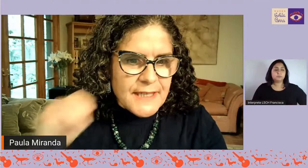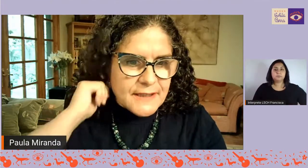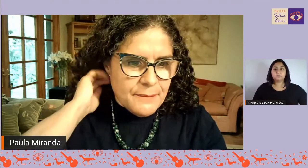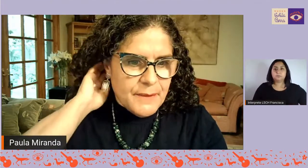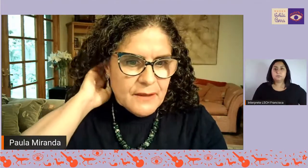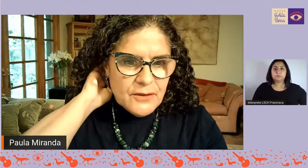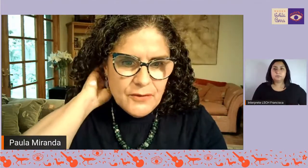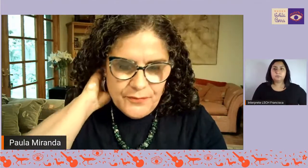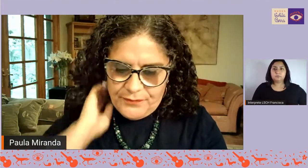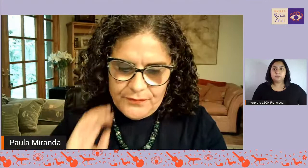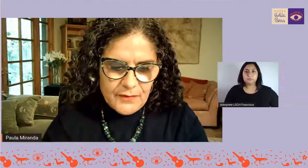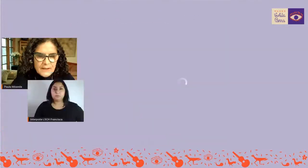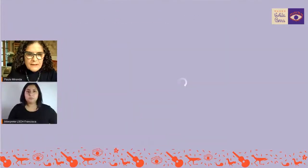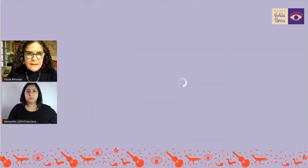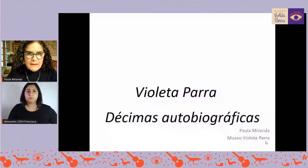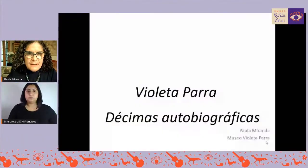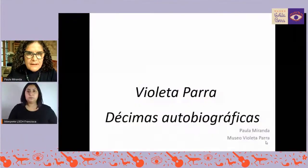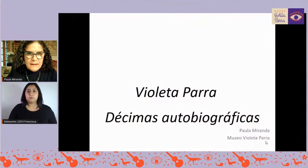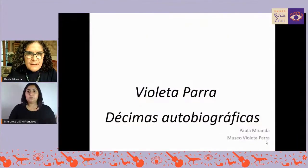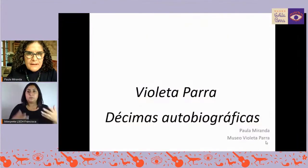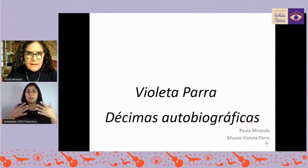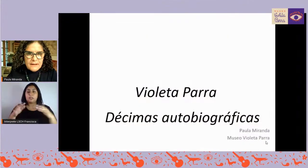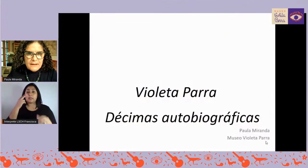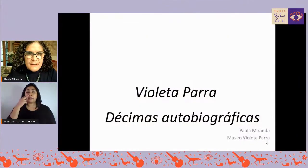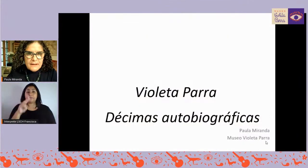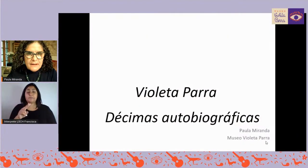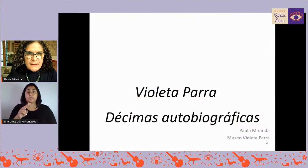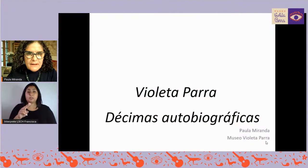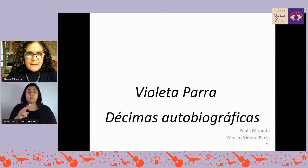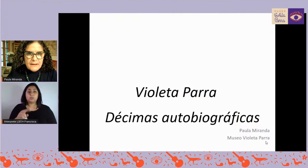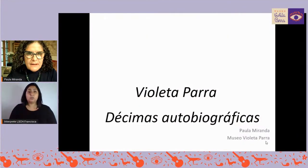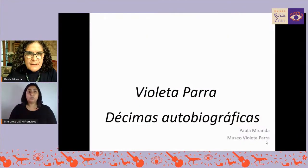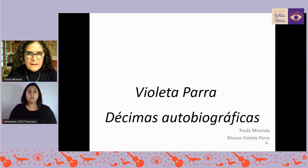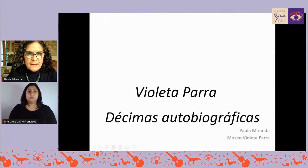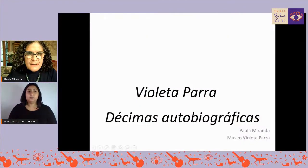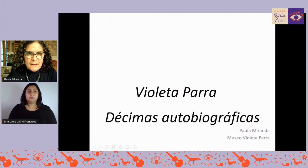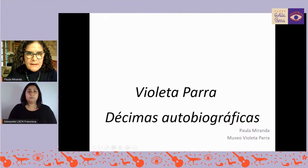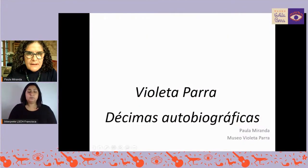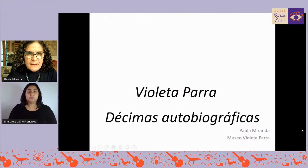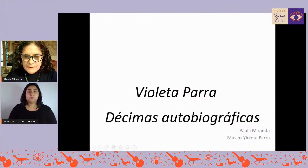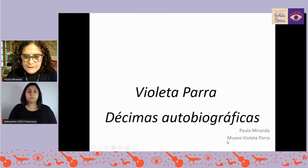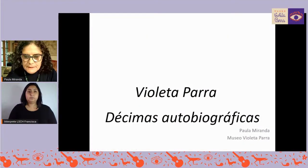No sé si la están viendo. ¿Sí?